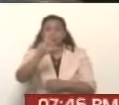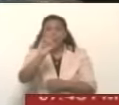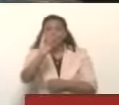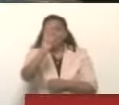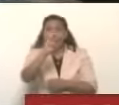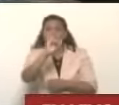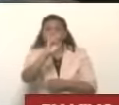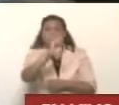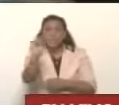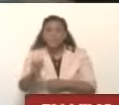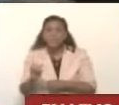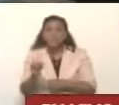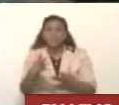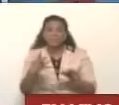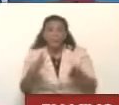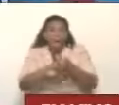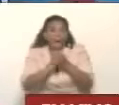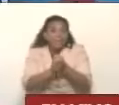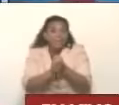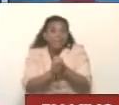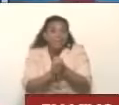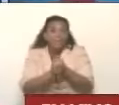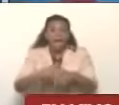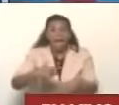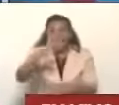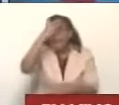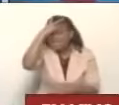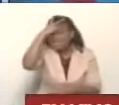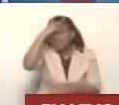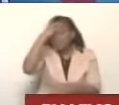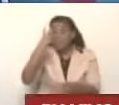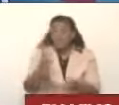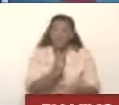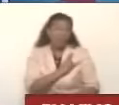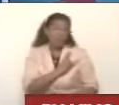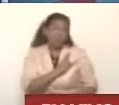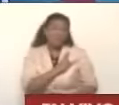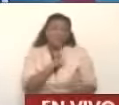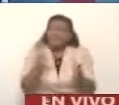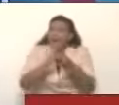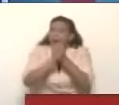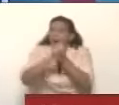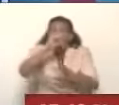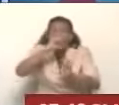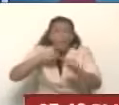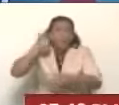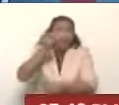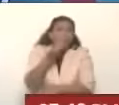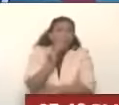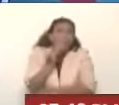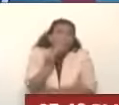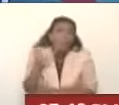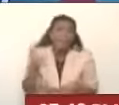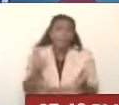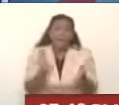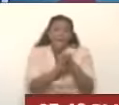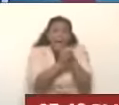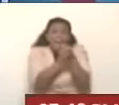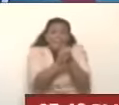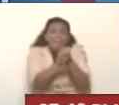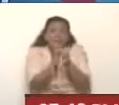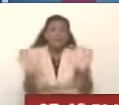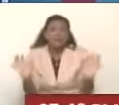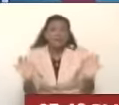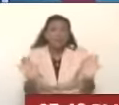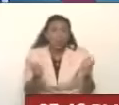es la mano derecha de la ISAMI, desde la Universidad de los Andes, debe saber nuestro pueblo. Llave. Era